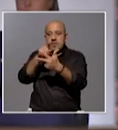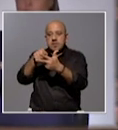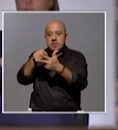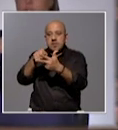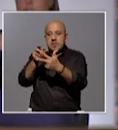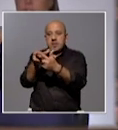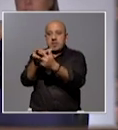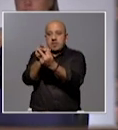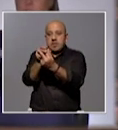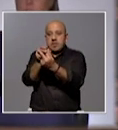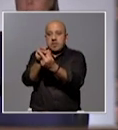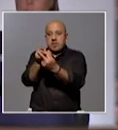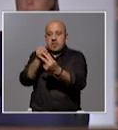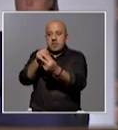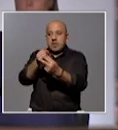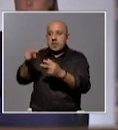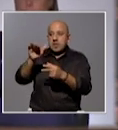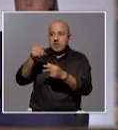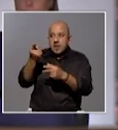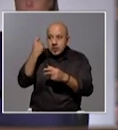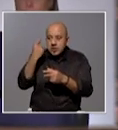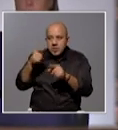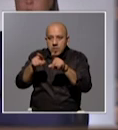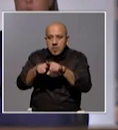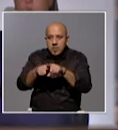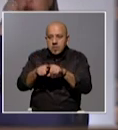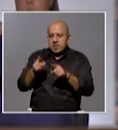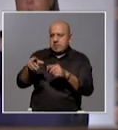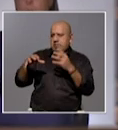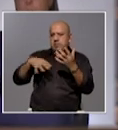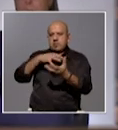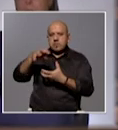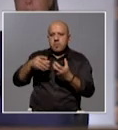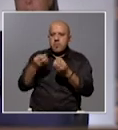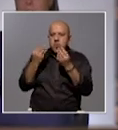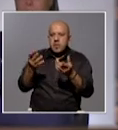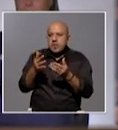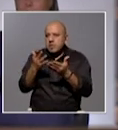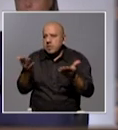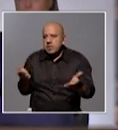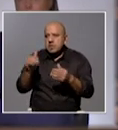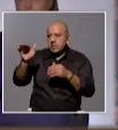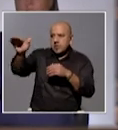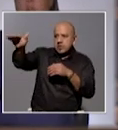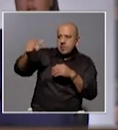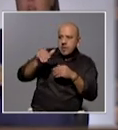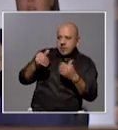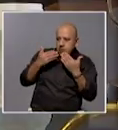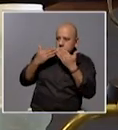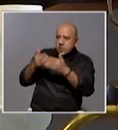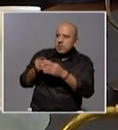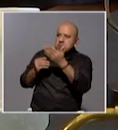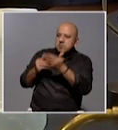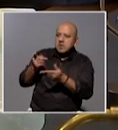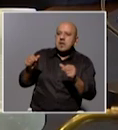se pretendía hacer la interpelación ayer mismo eso generó un revuelo muy grande porque desde luego si se va a enjuiciar la política